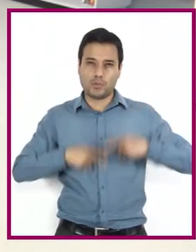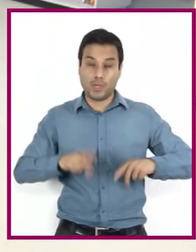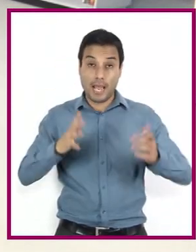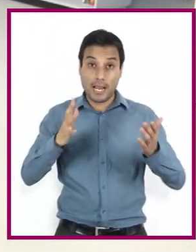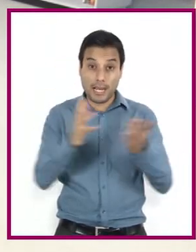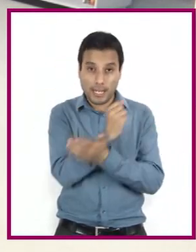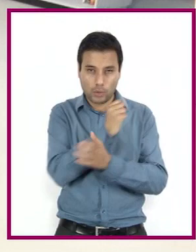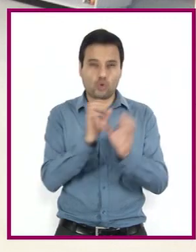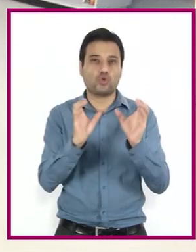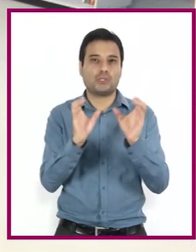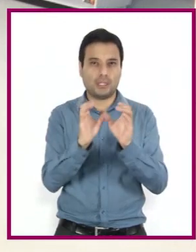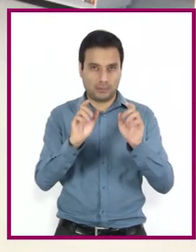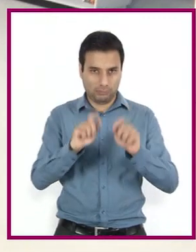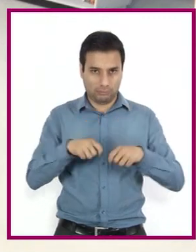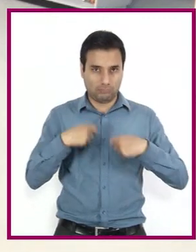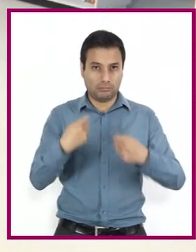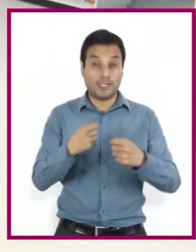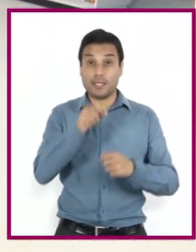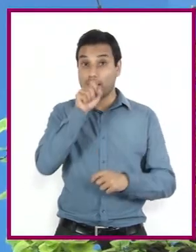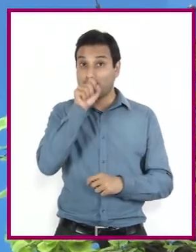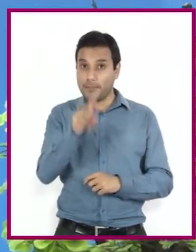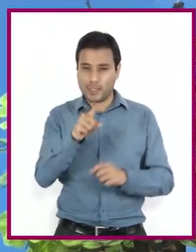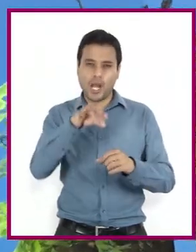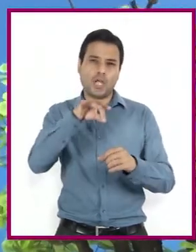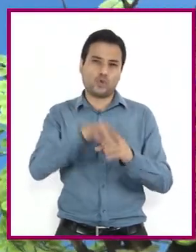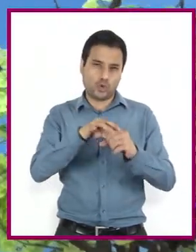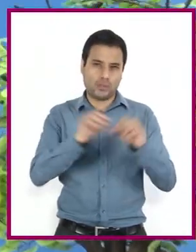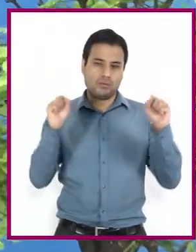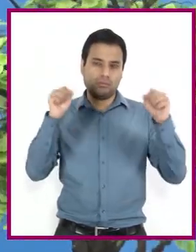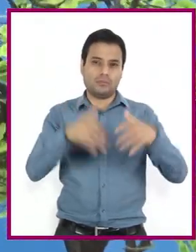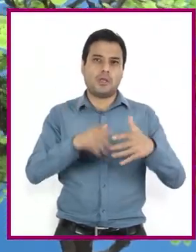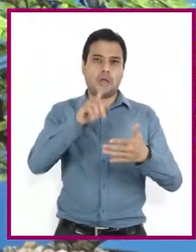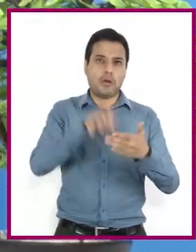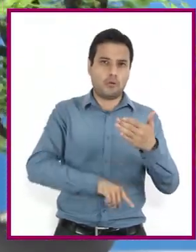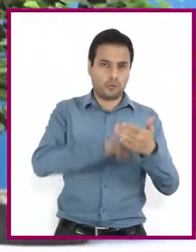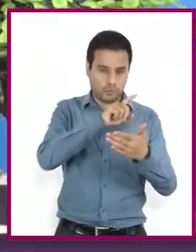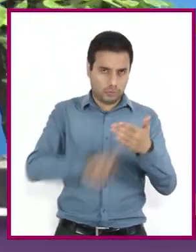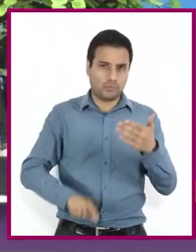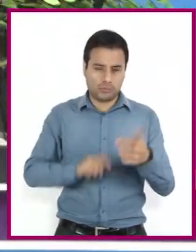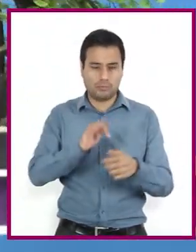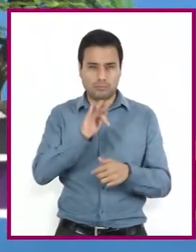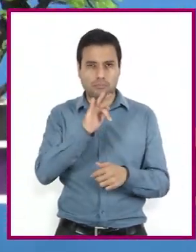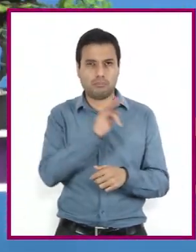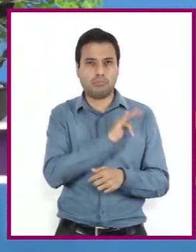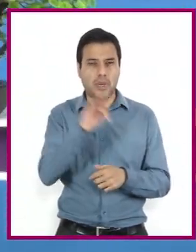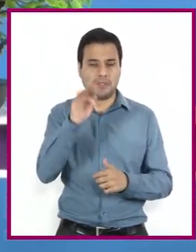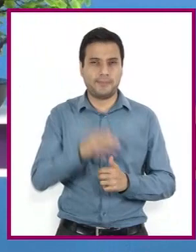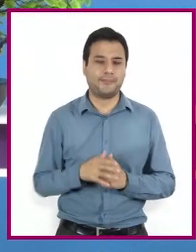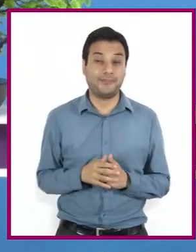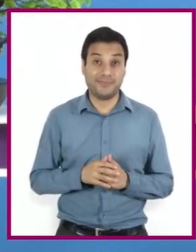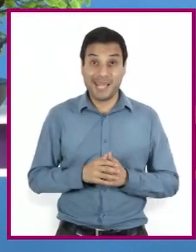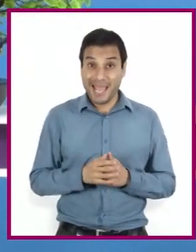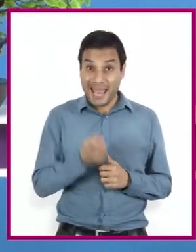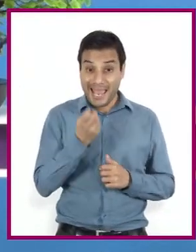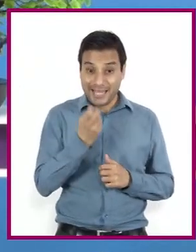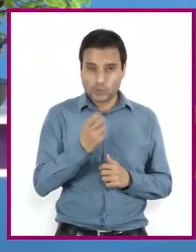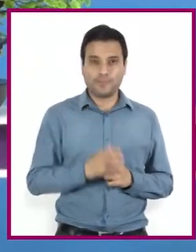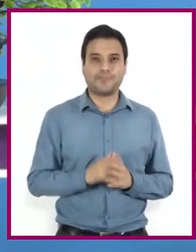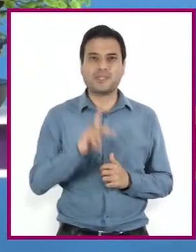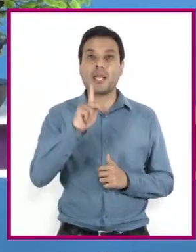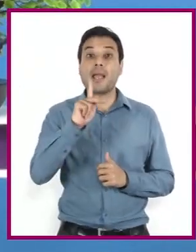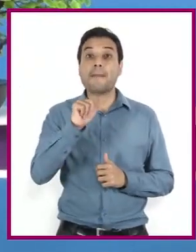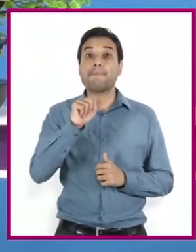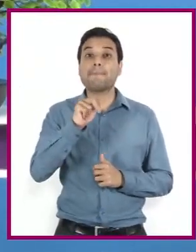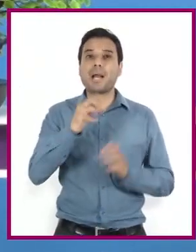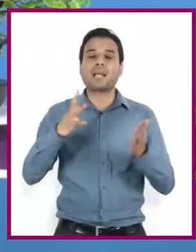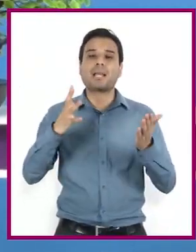También validaba o invalidaba elecciones. En estas condiciones político-electorales, el PAN ganó su